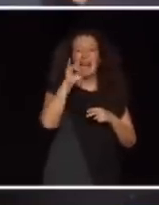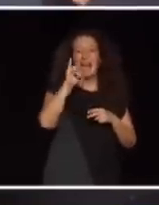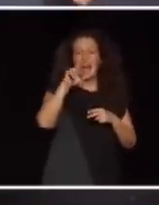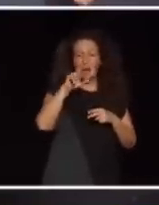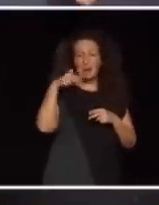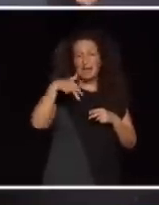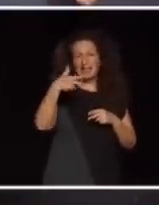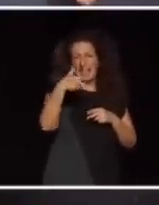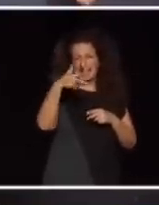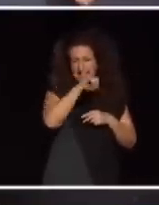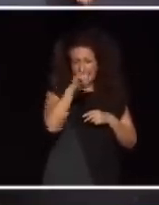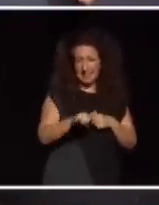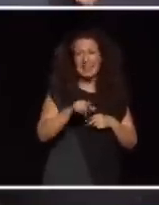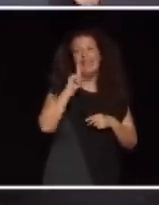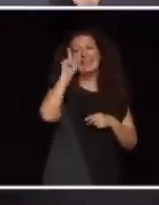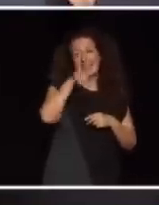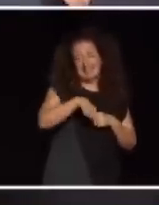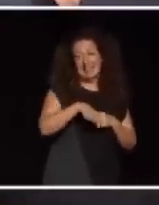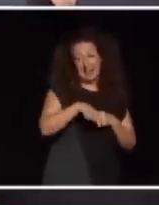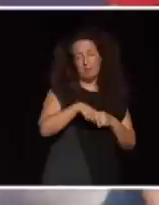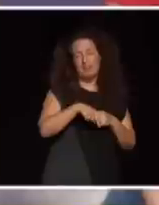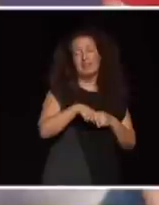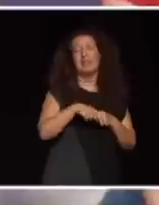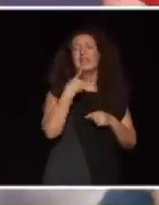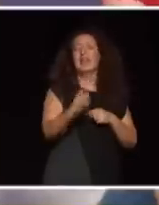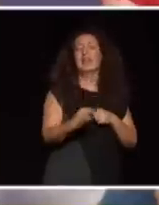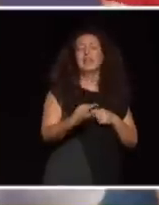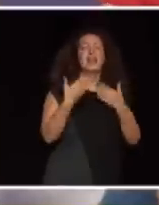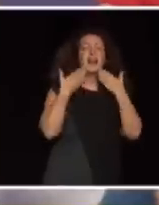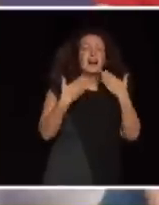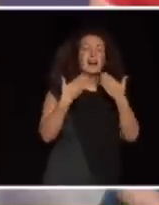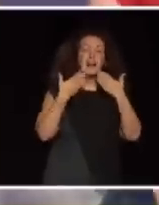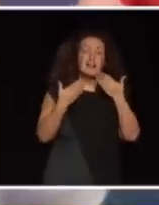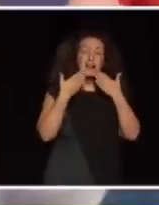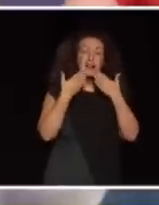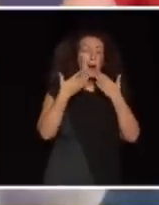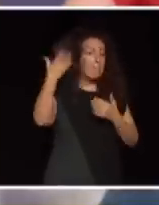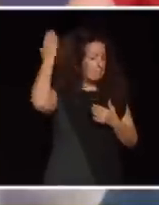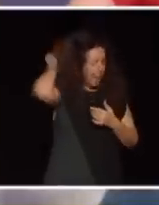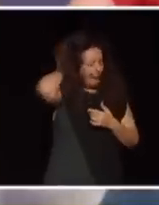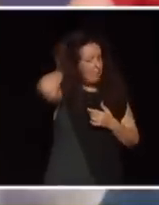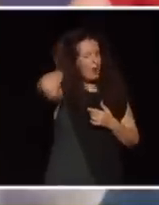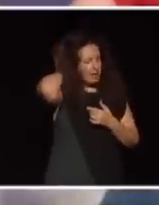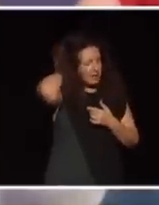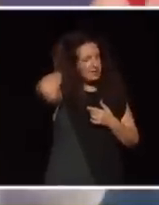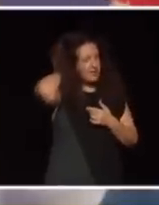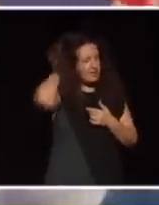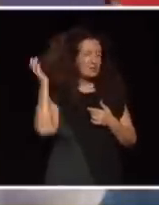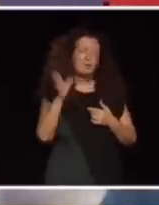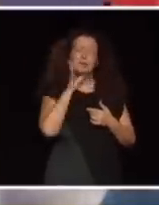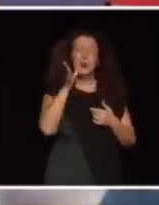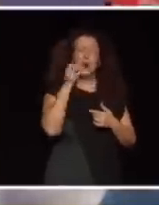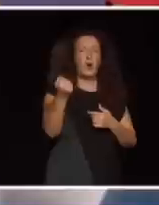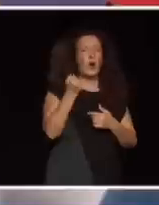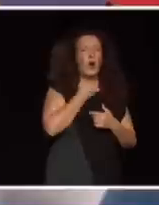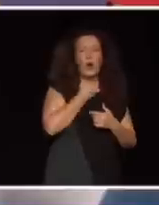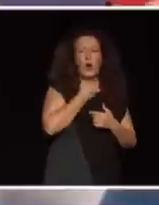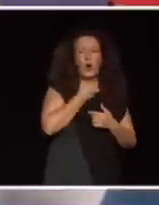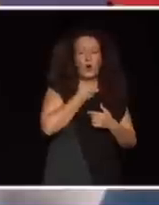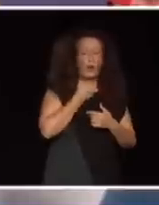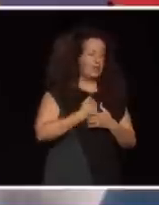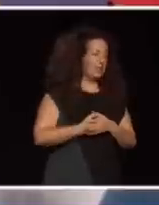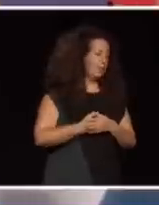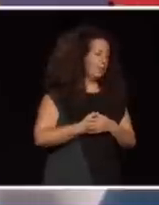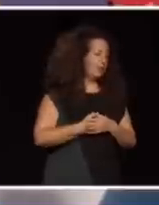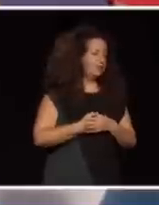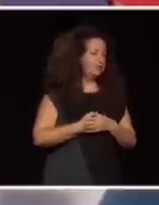y, por supuesto, y también se lo quiero decir, muchas gracias a Pablo Iglesias por su contribución